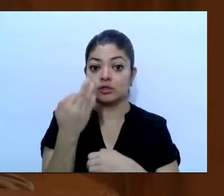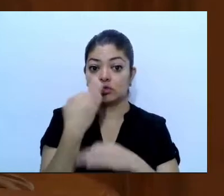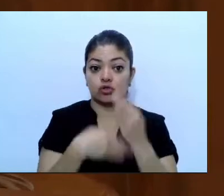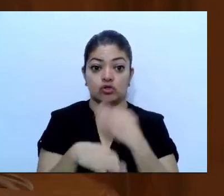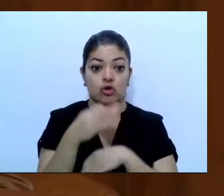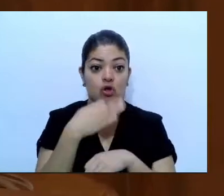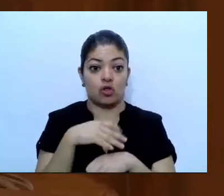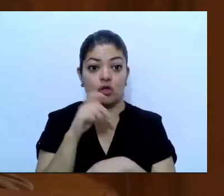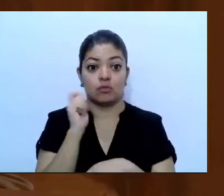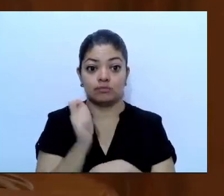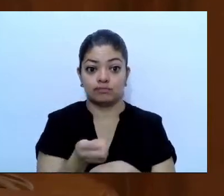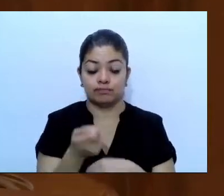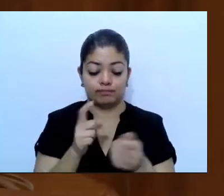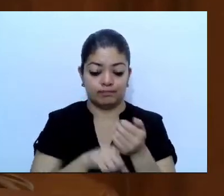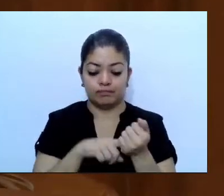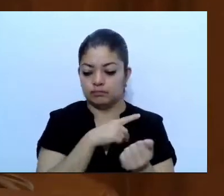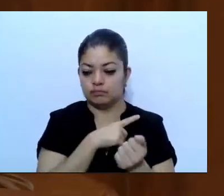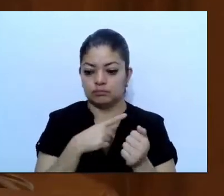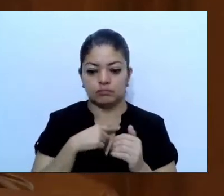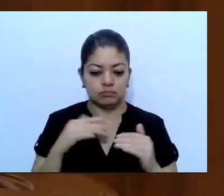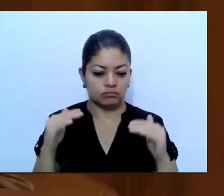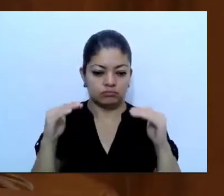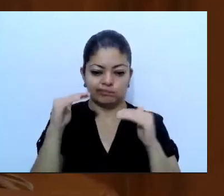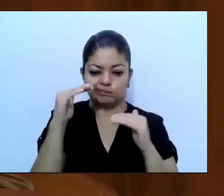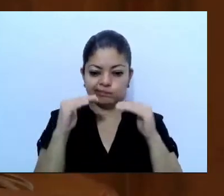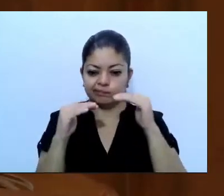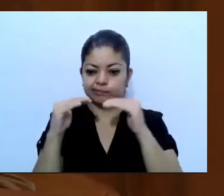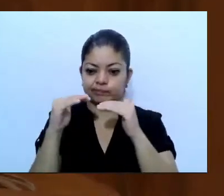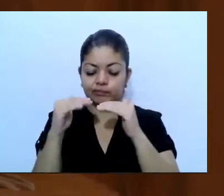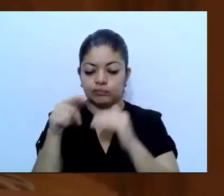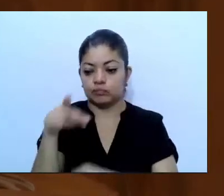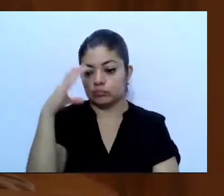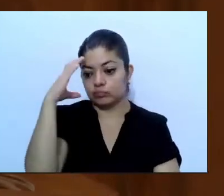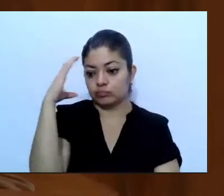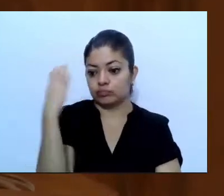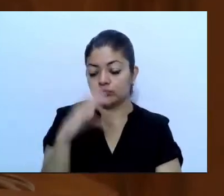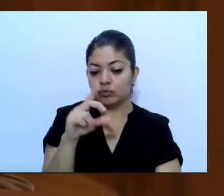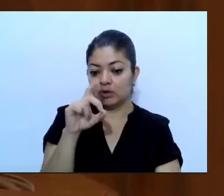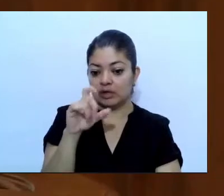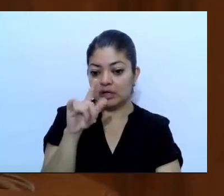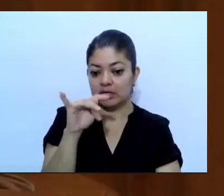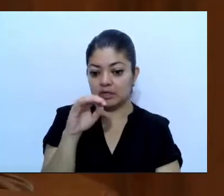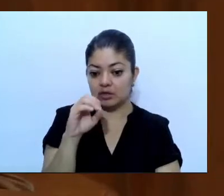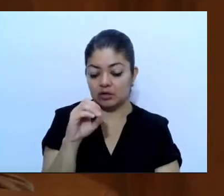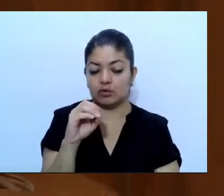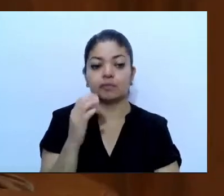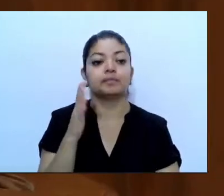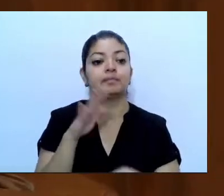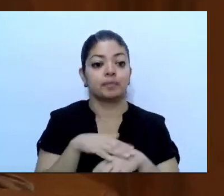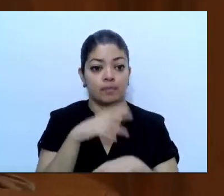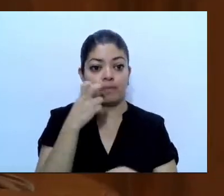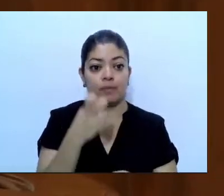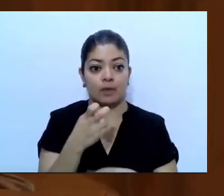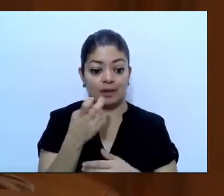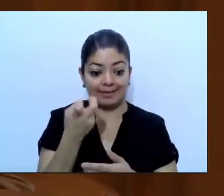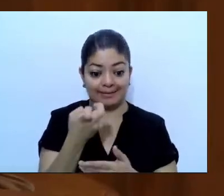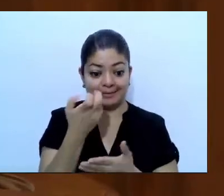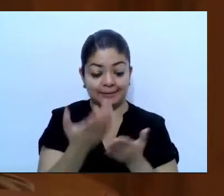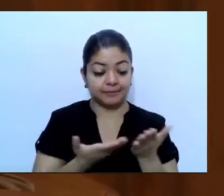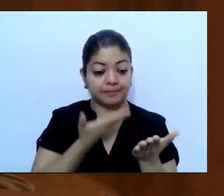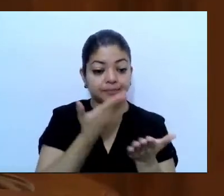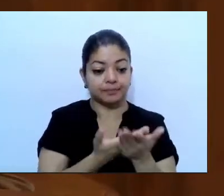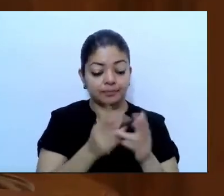ser proporcional al delito que sancione y al bien jurídico afectado. Por ello, la presente iniciativa del